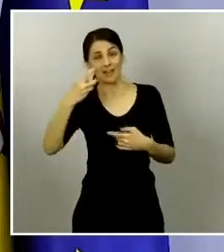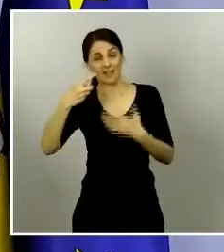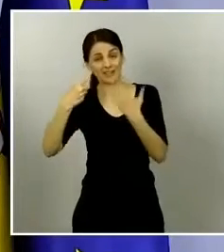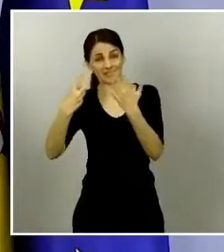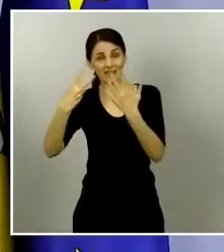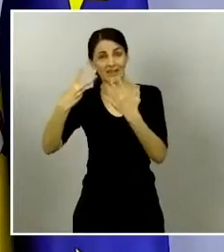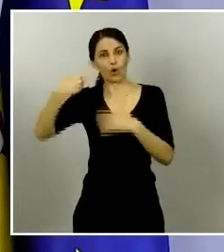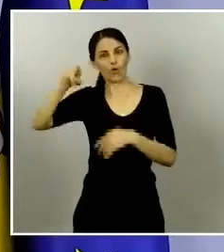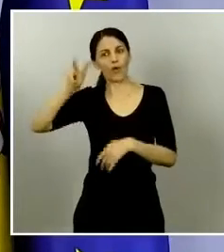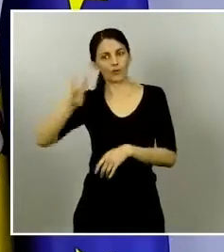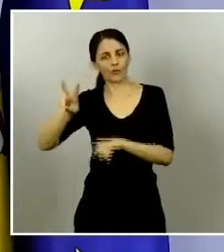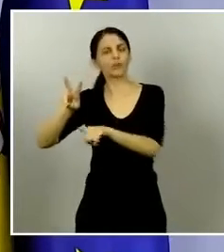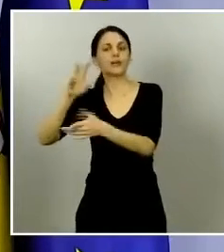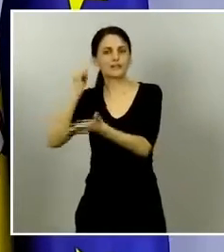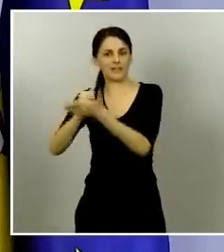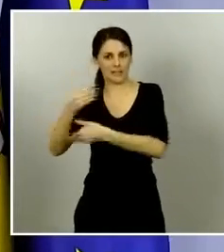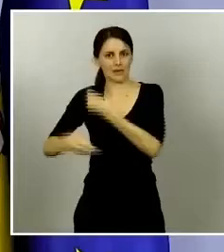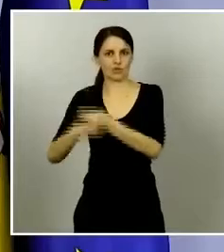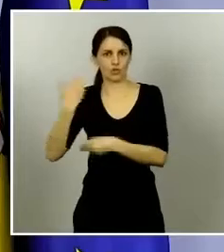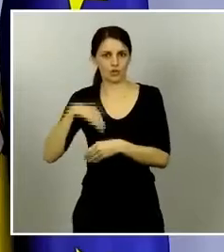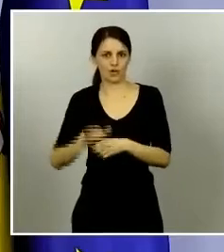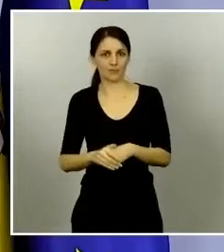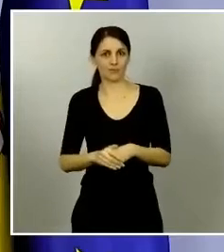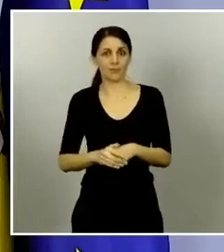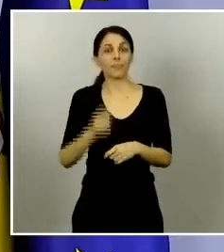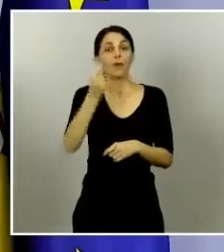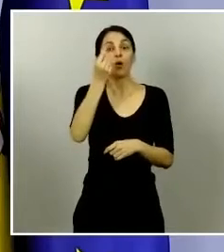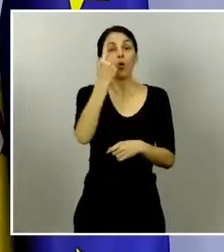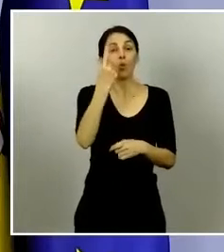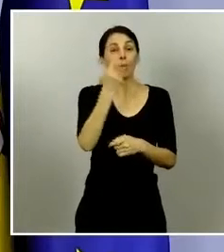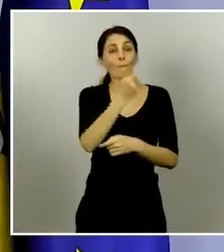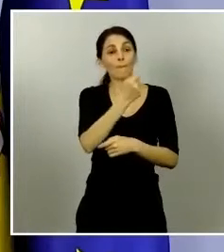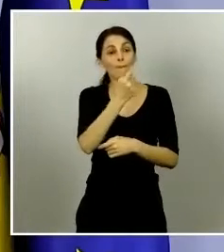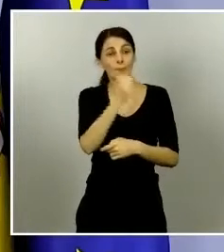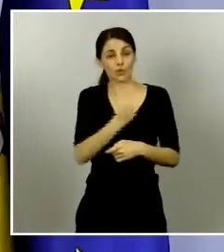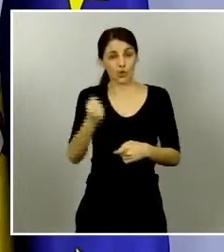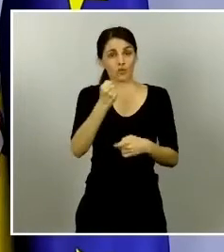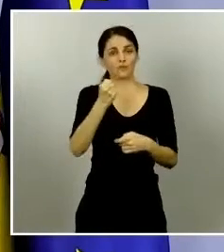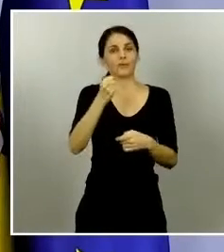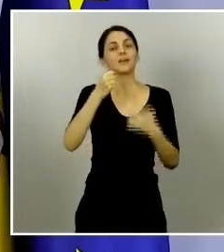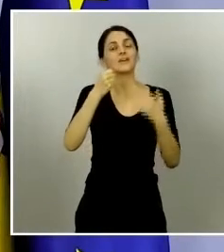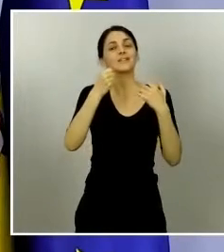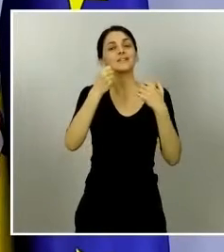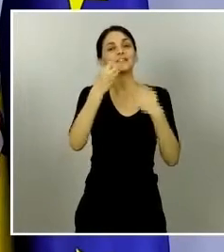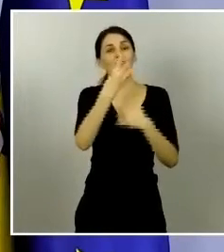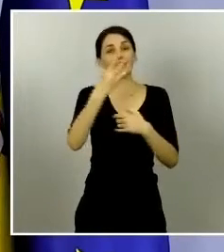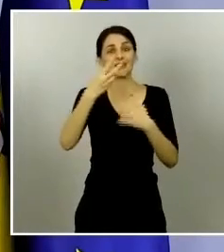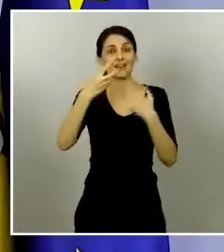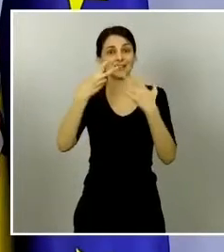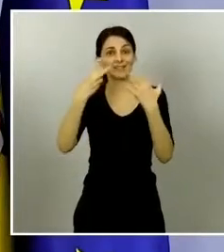los test de diagnóstico rápido, los test de anticuerpos, hasta el 21 de mayo se han realizado un total de